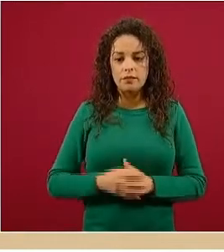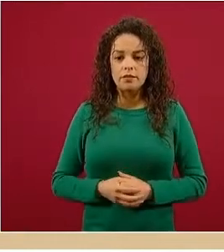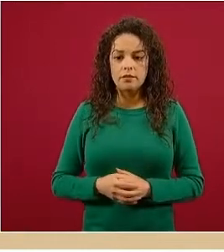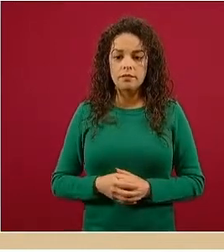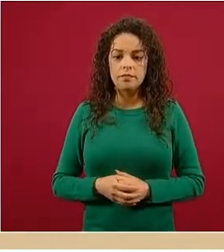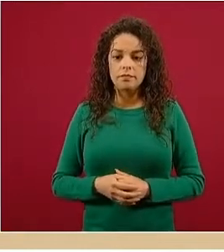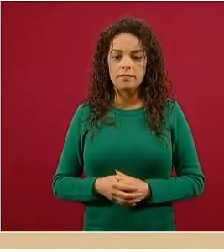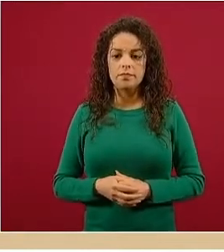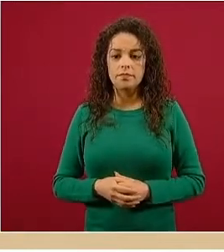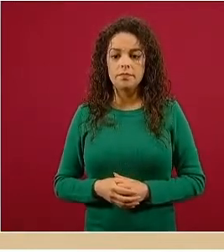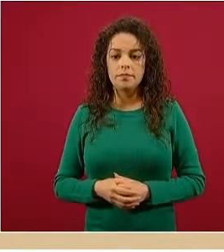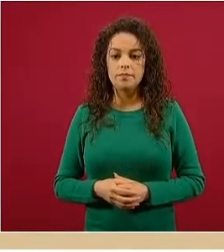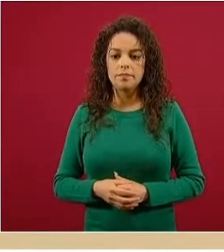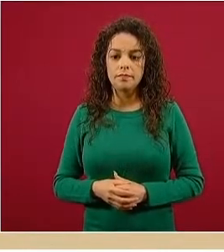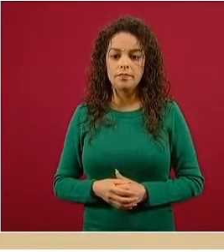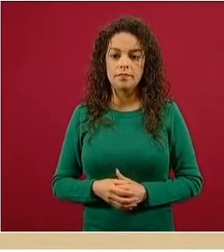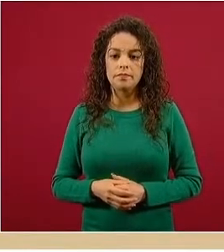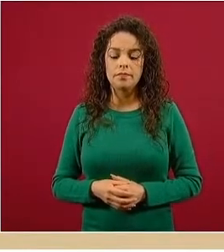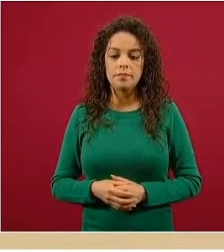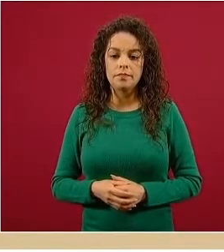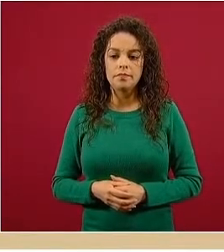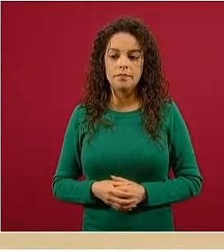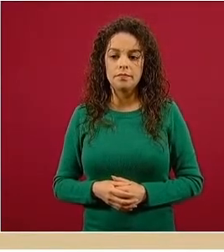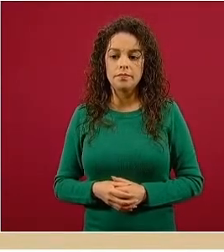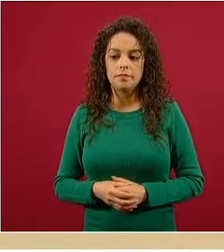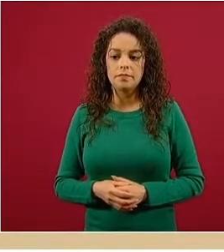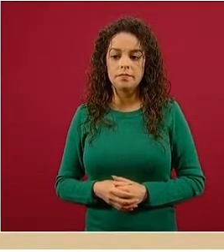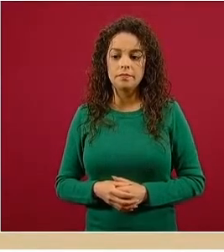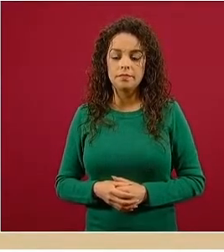sin complicaciones.